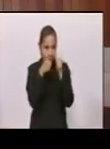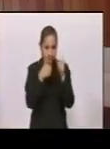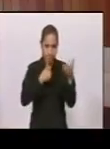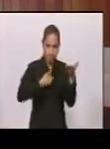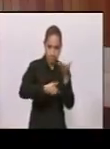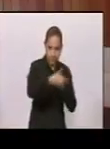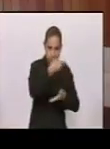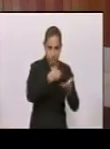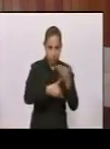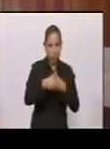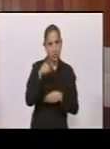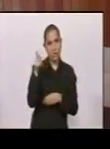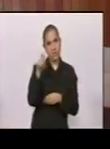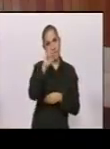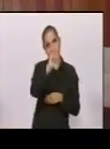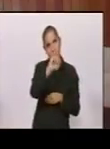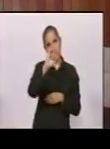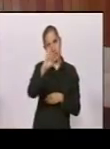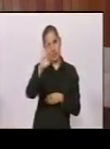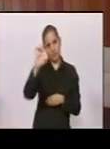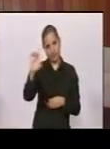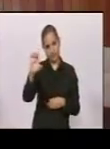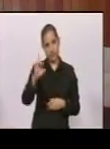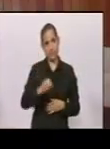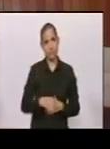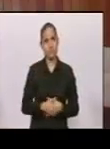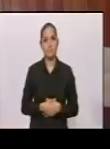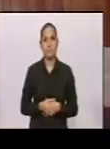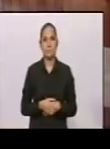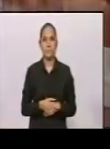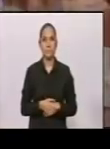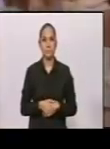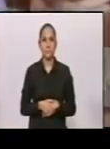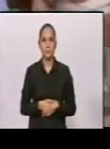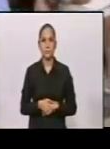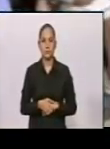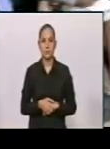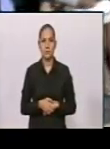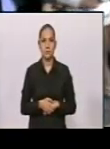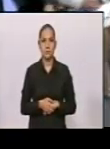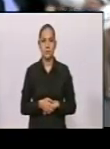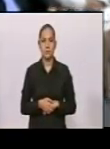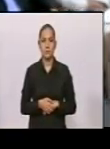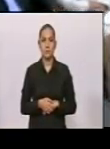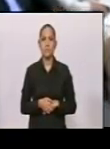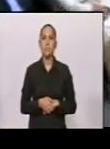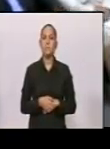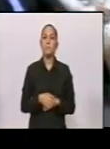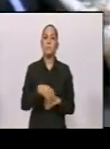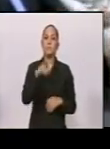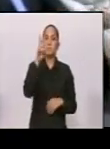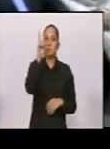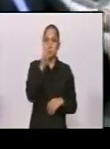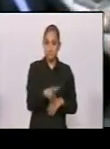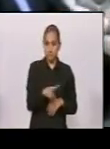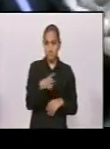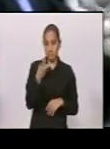nos ofreció el Instituto Federal Electoral. A través de este